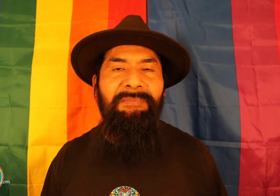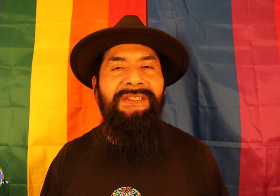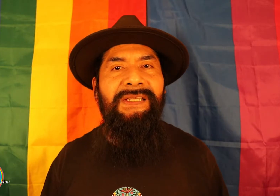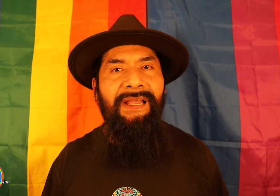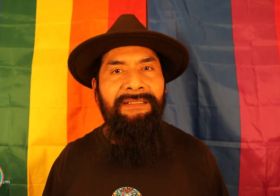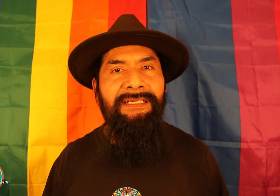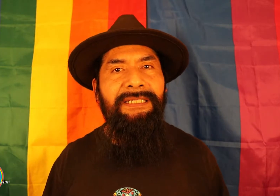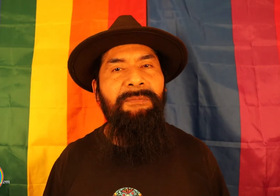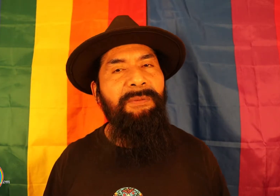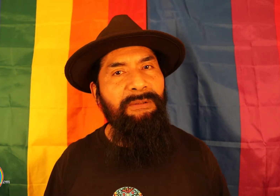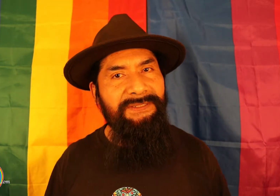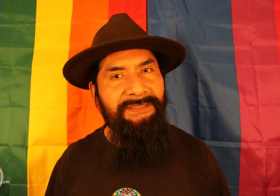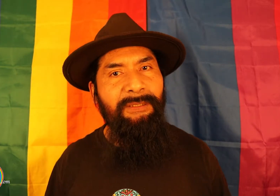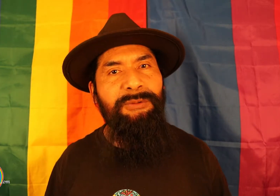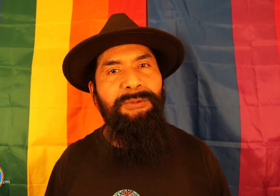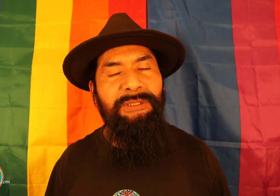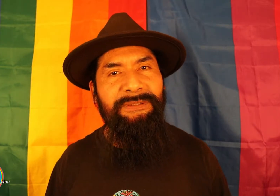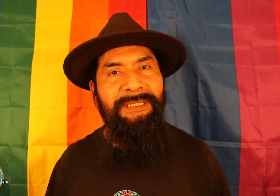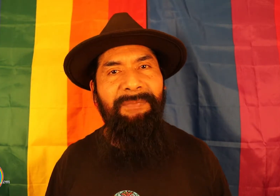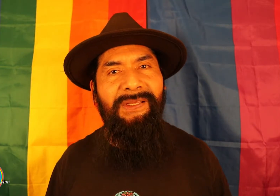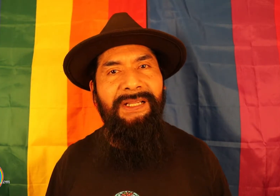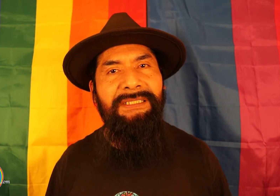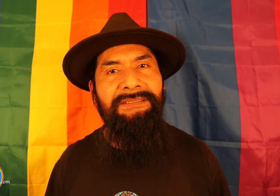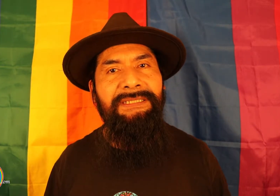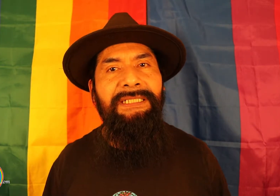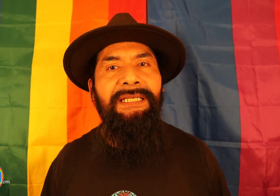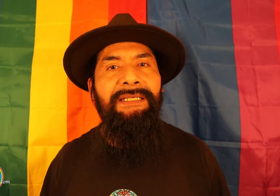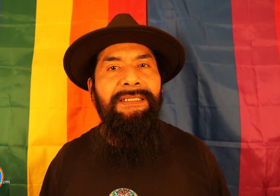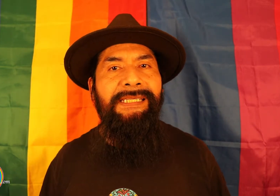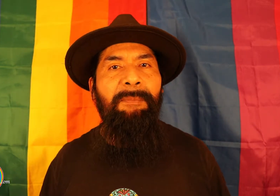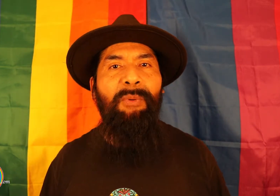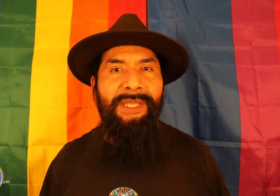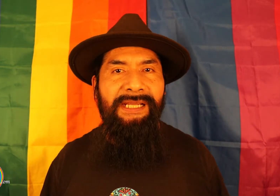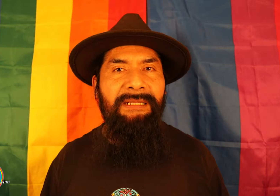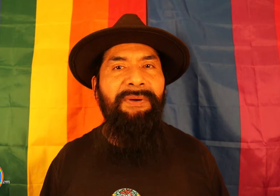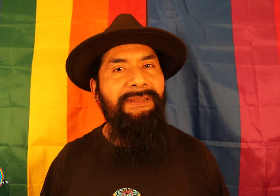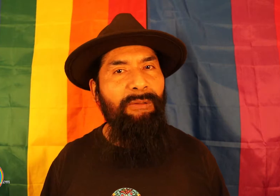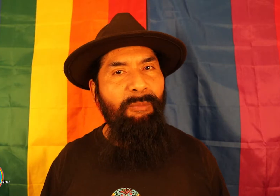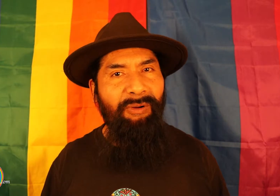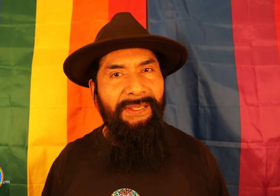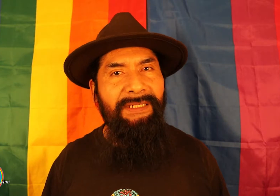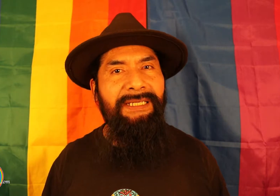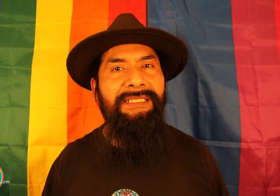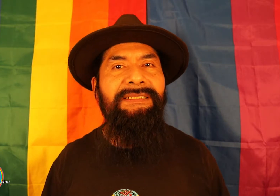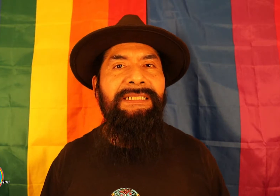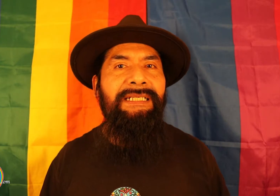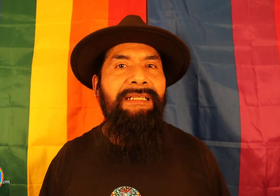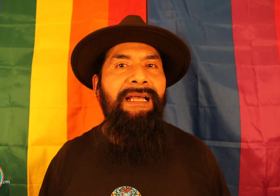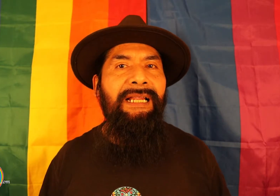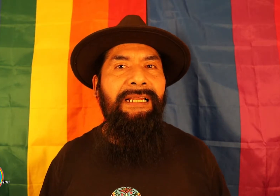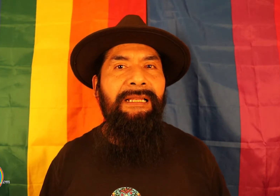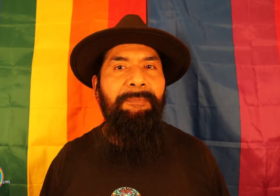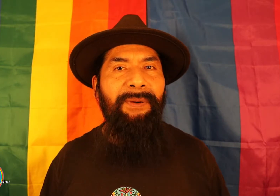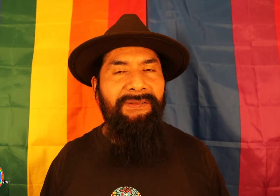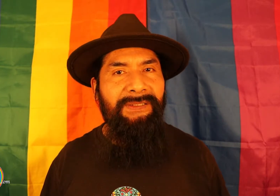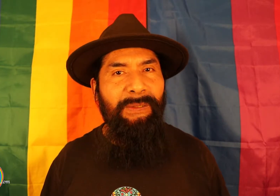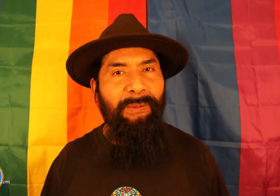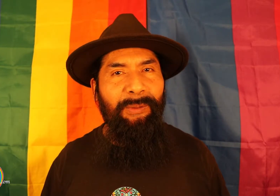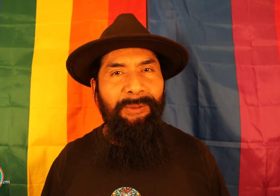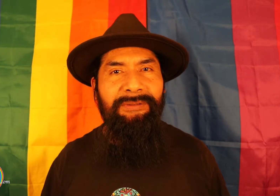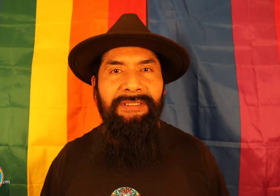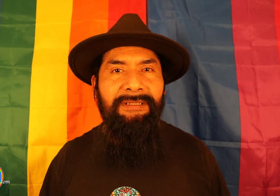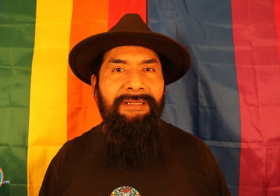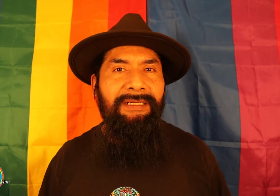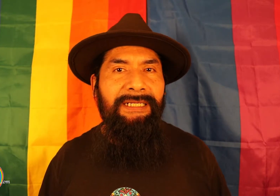gente mexicana que vive en los Estados Unidos de América y que apoyan al Partido Morena, al